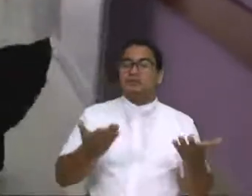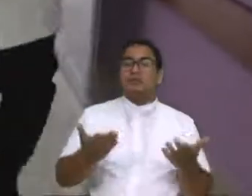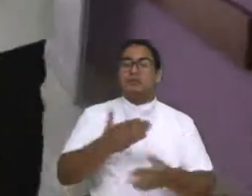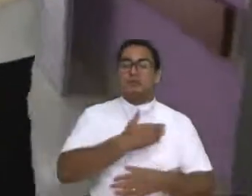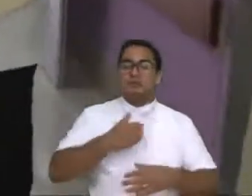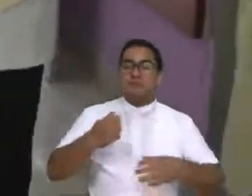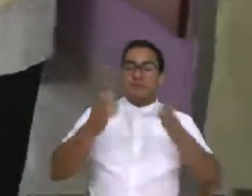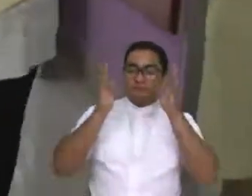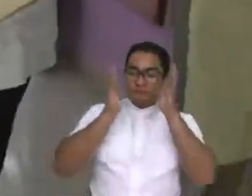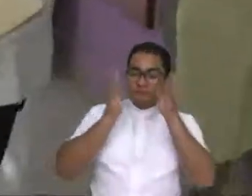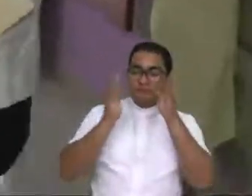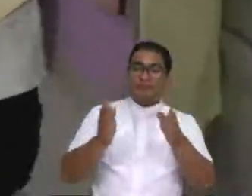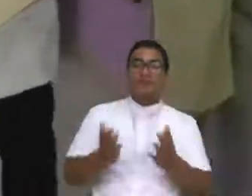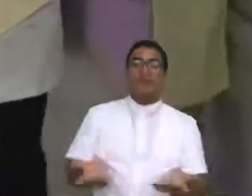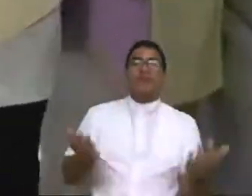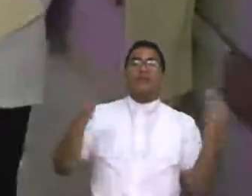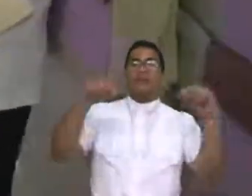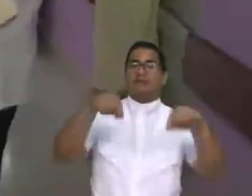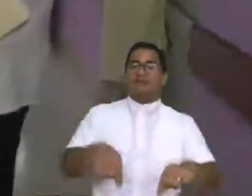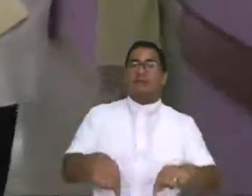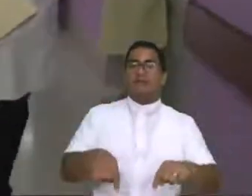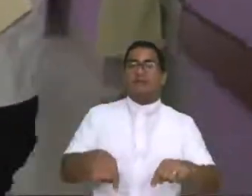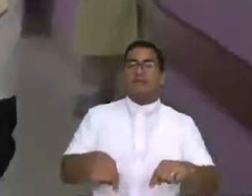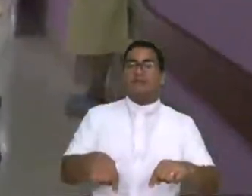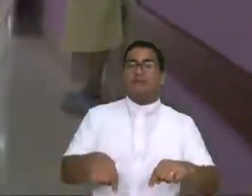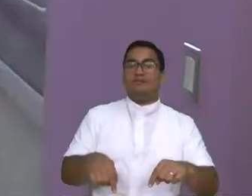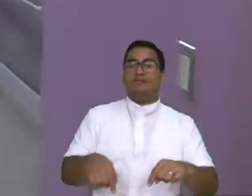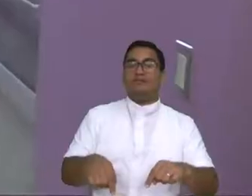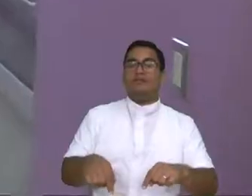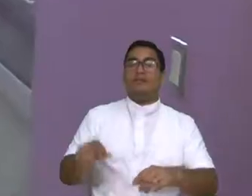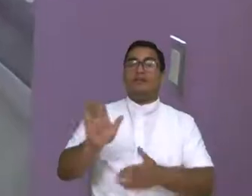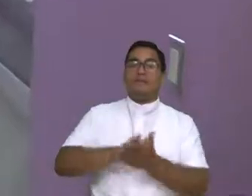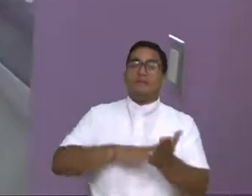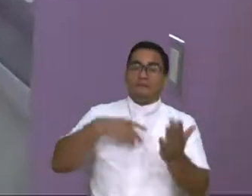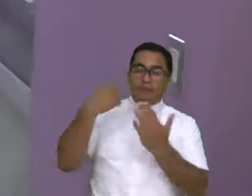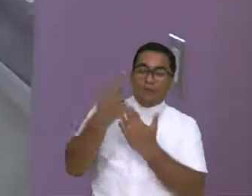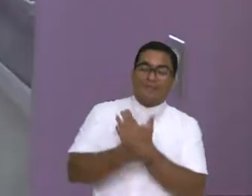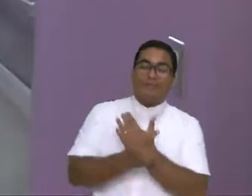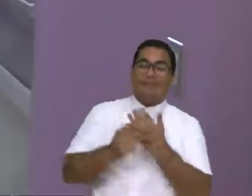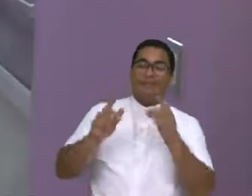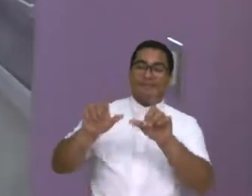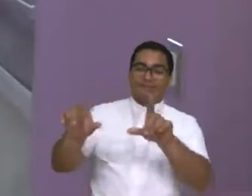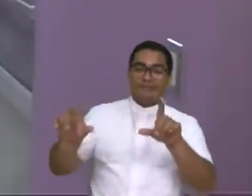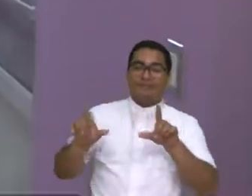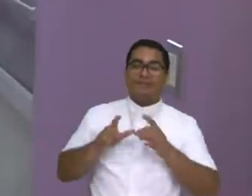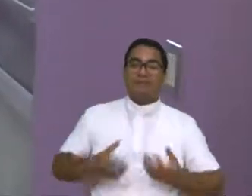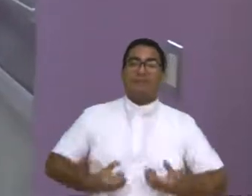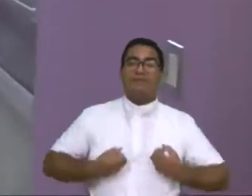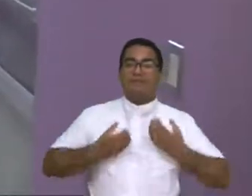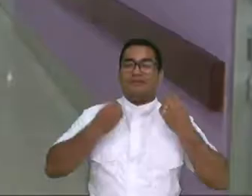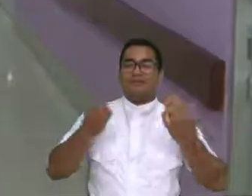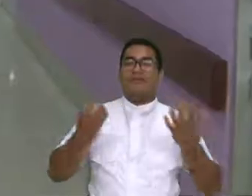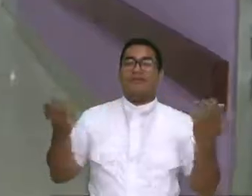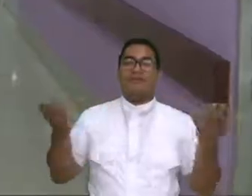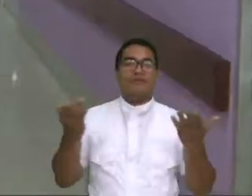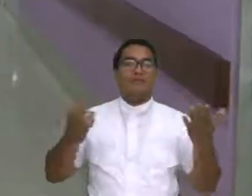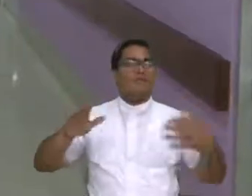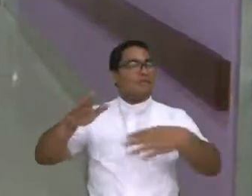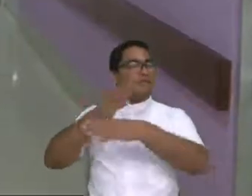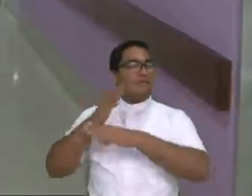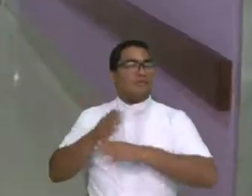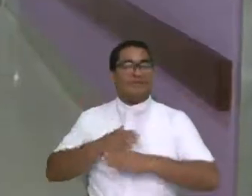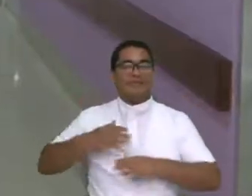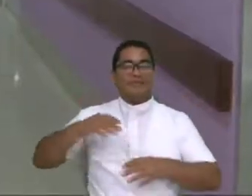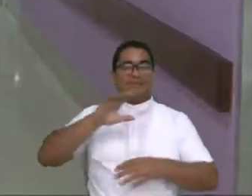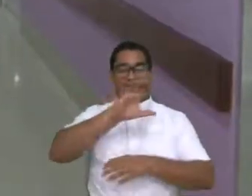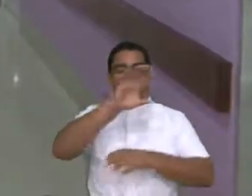servicios. Ahora nosotros tenemos descentralizado el programa de oncología y se detecta en todas las unidades de salud,